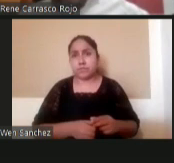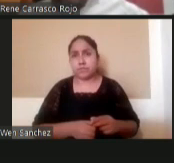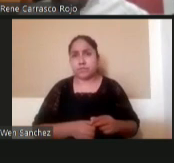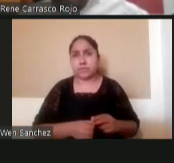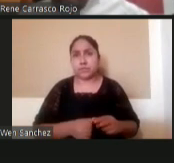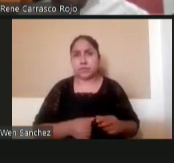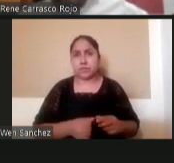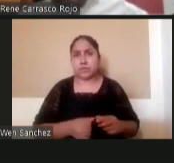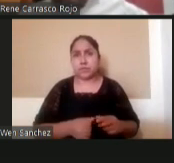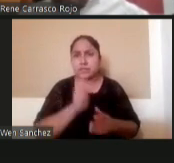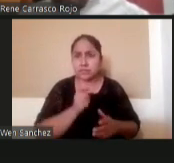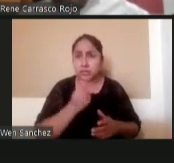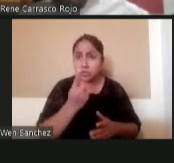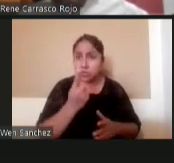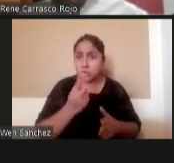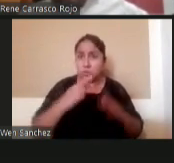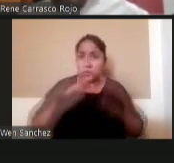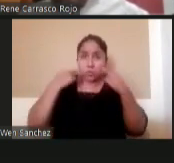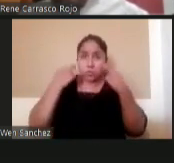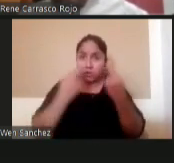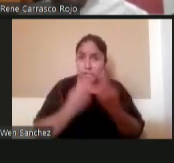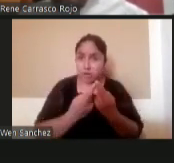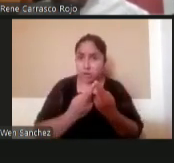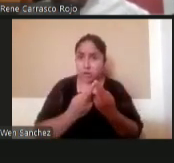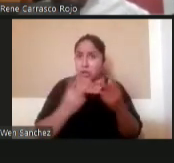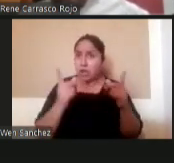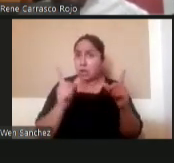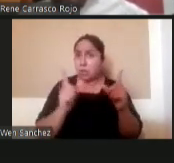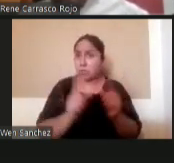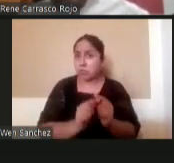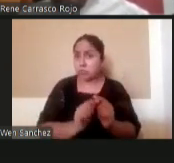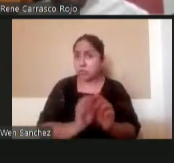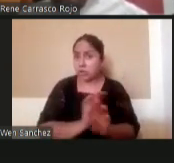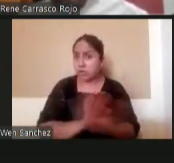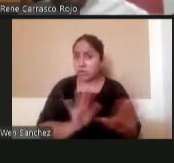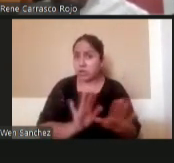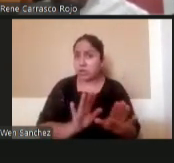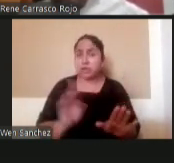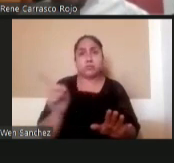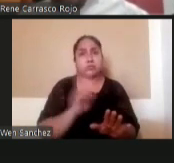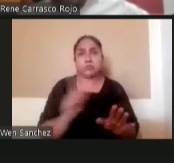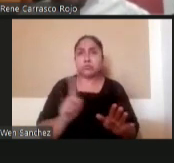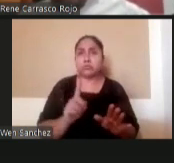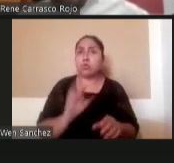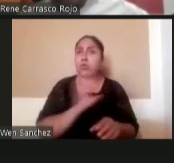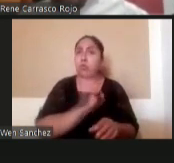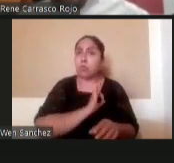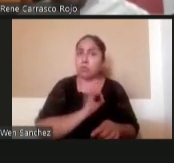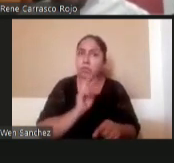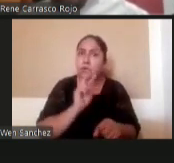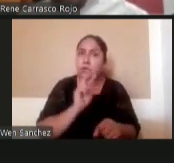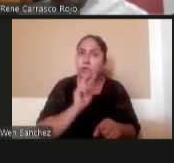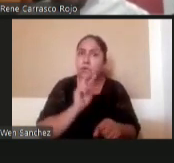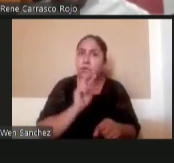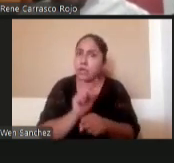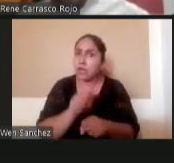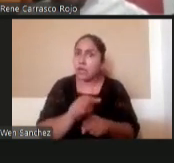seguimiento a la empresa, a las actividades, que nosotros podamos estar seguros que a través de